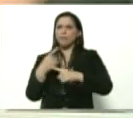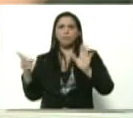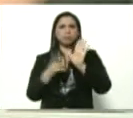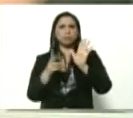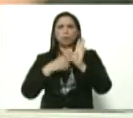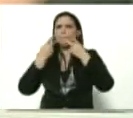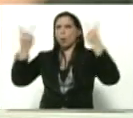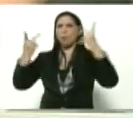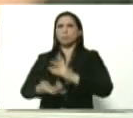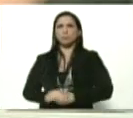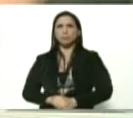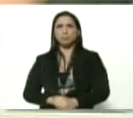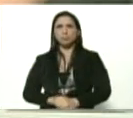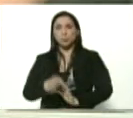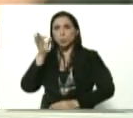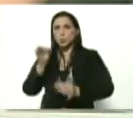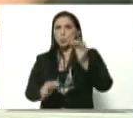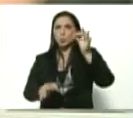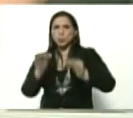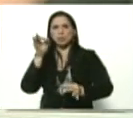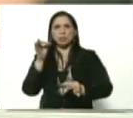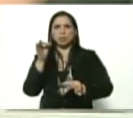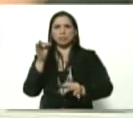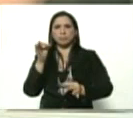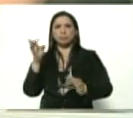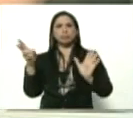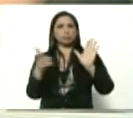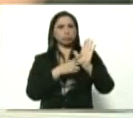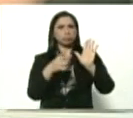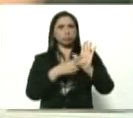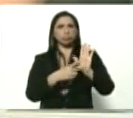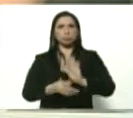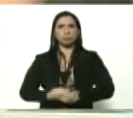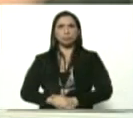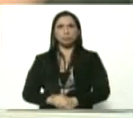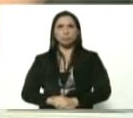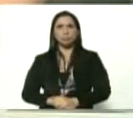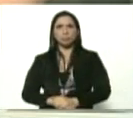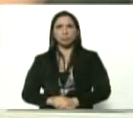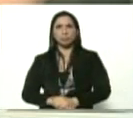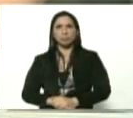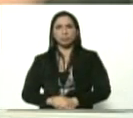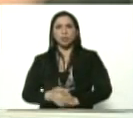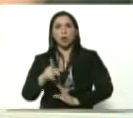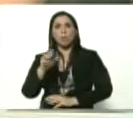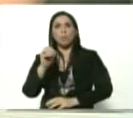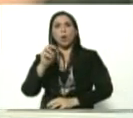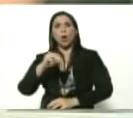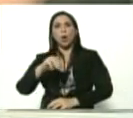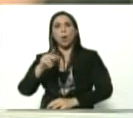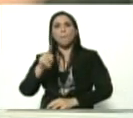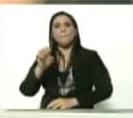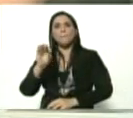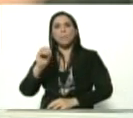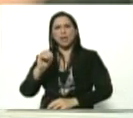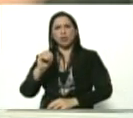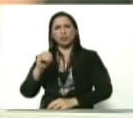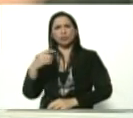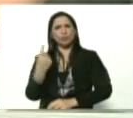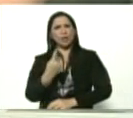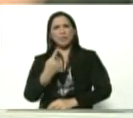verdad, justicia y verdad. A Pompeo solamente yo le daría un